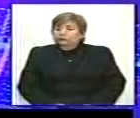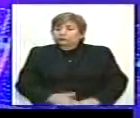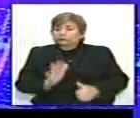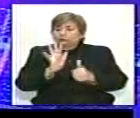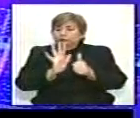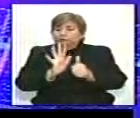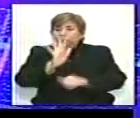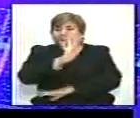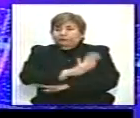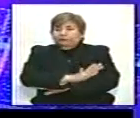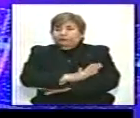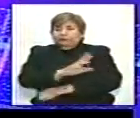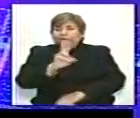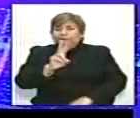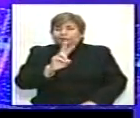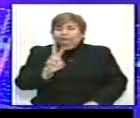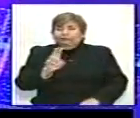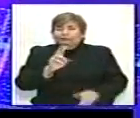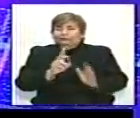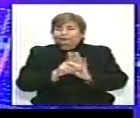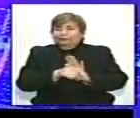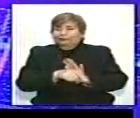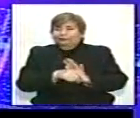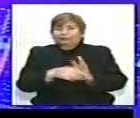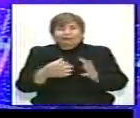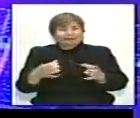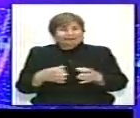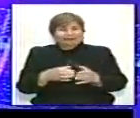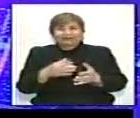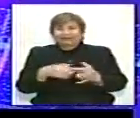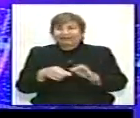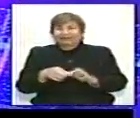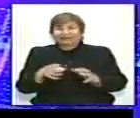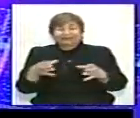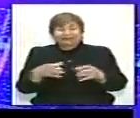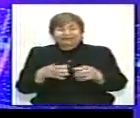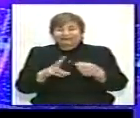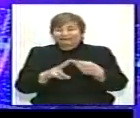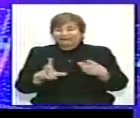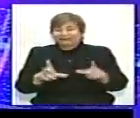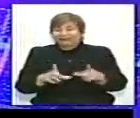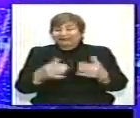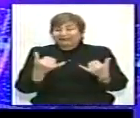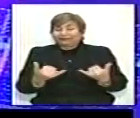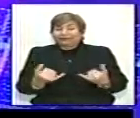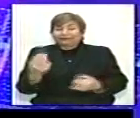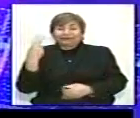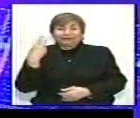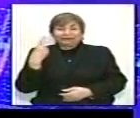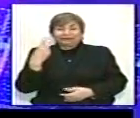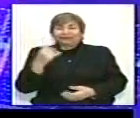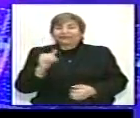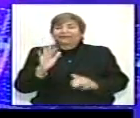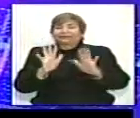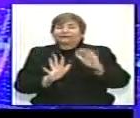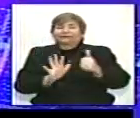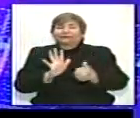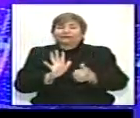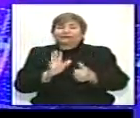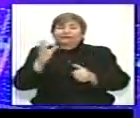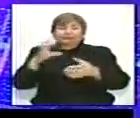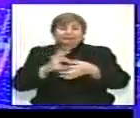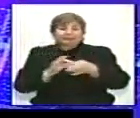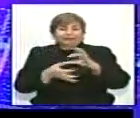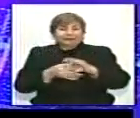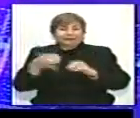6 de la tarde con 26 minutos, seguimos en agenda parlamentaria vía Congreso Televisión, hoy viernes 16 de